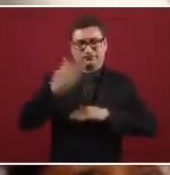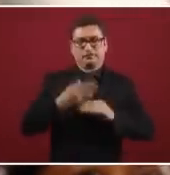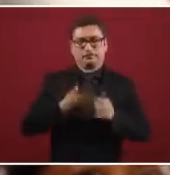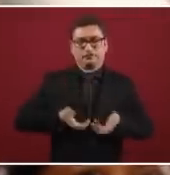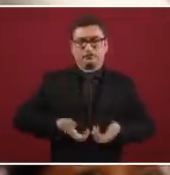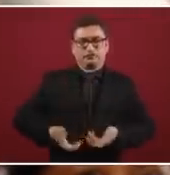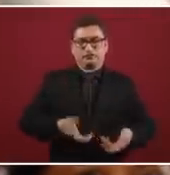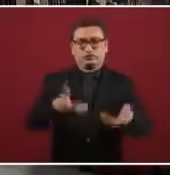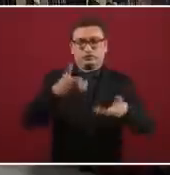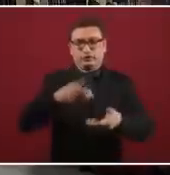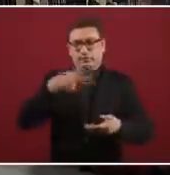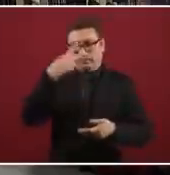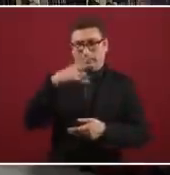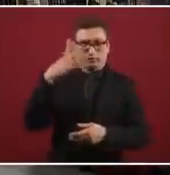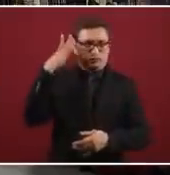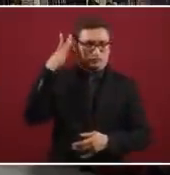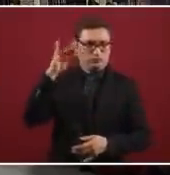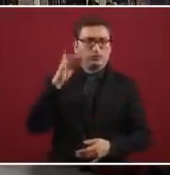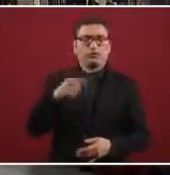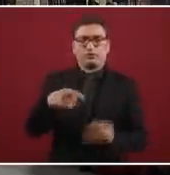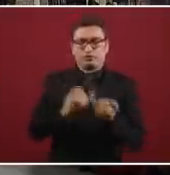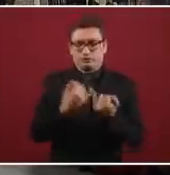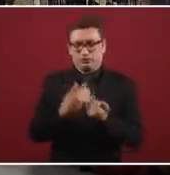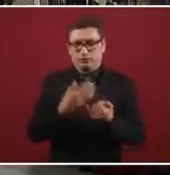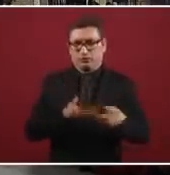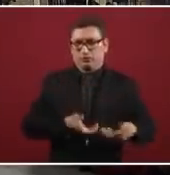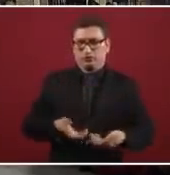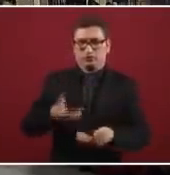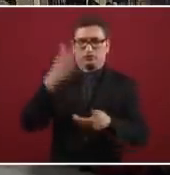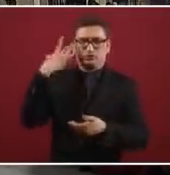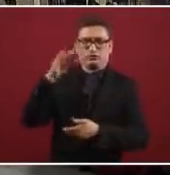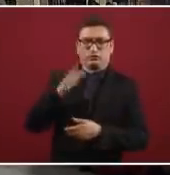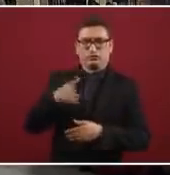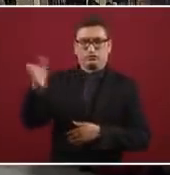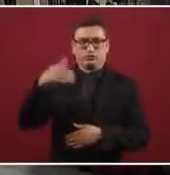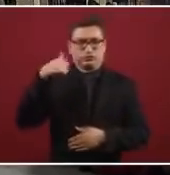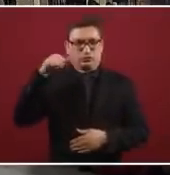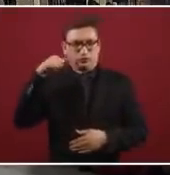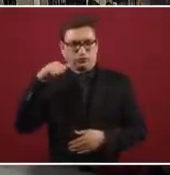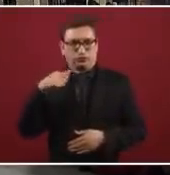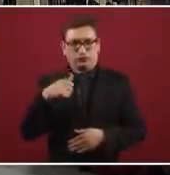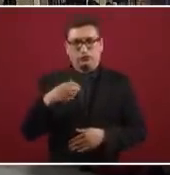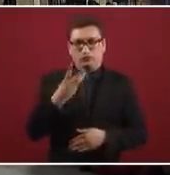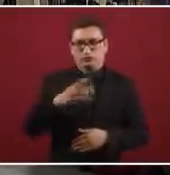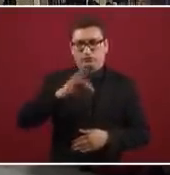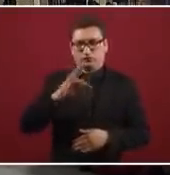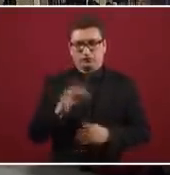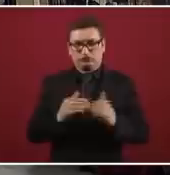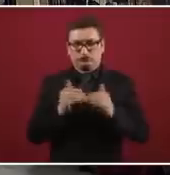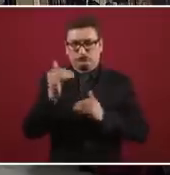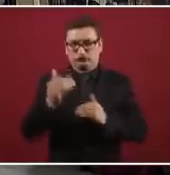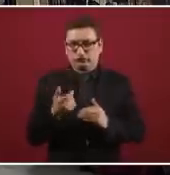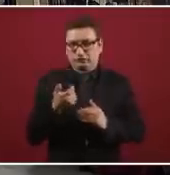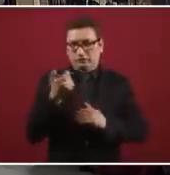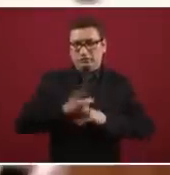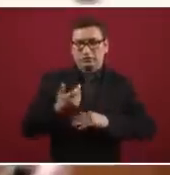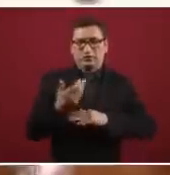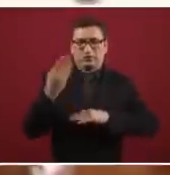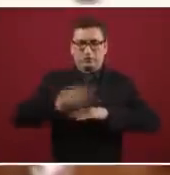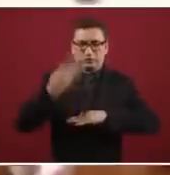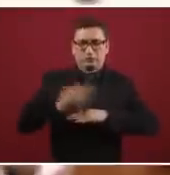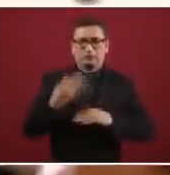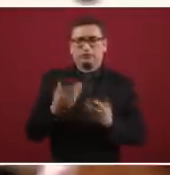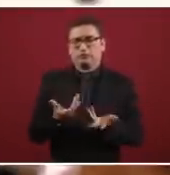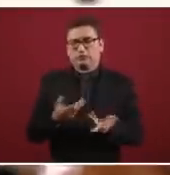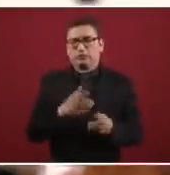rutas México-Cuernavaca y Cuernavaca-Acapulco en un 3% de aumento. El incremento en las tarifas de peaje se ve